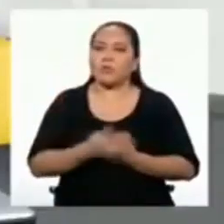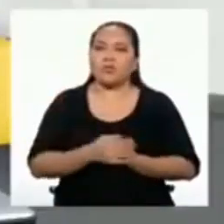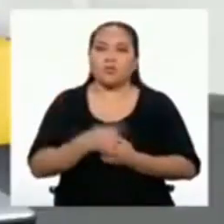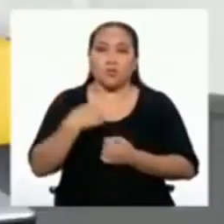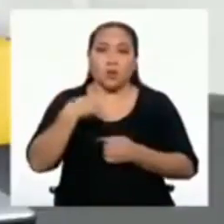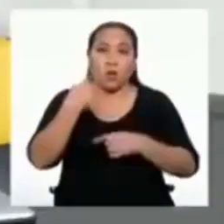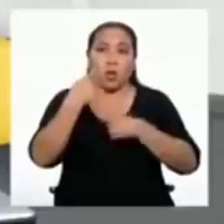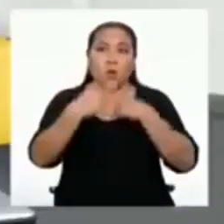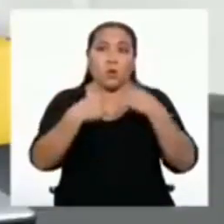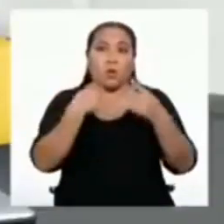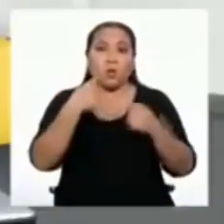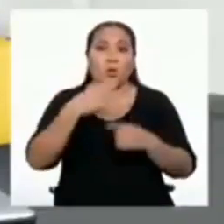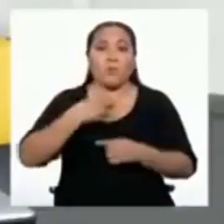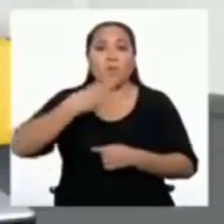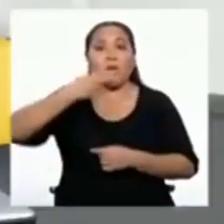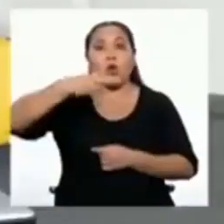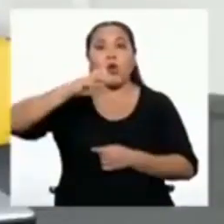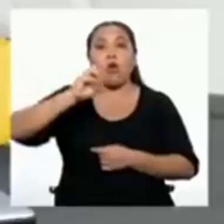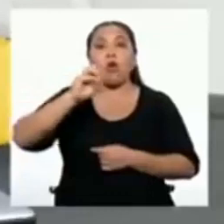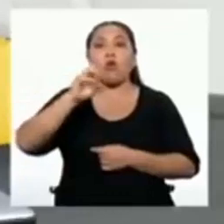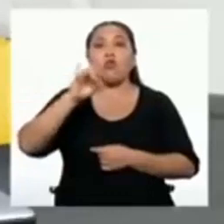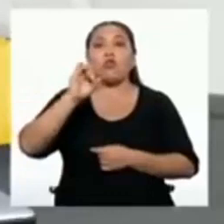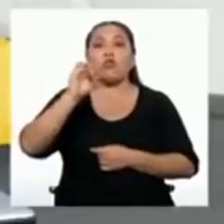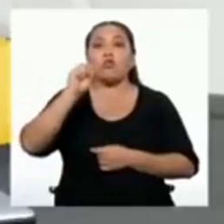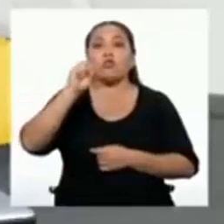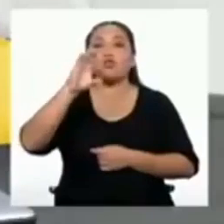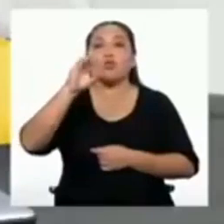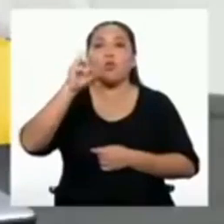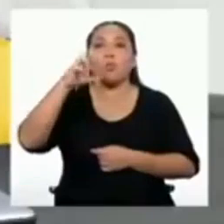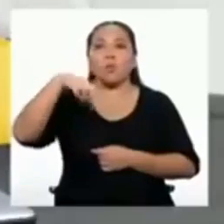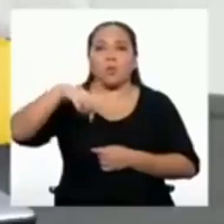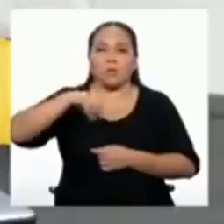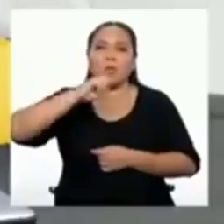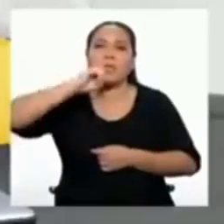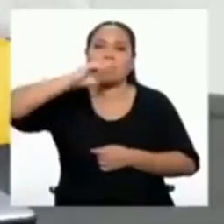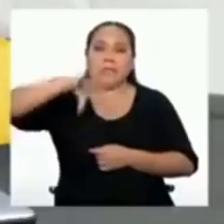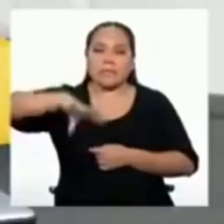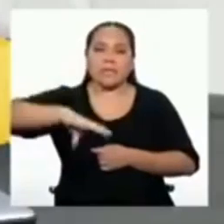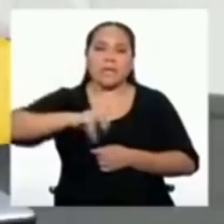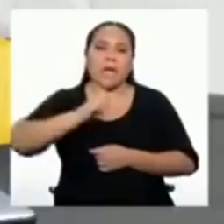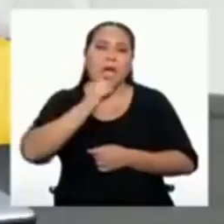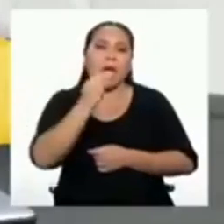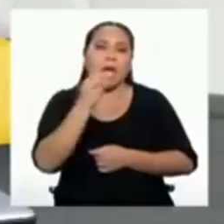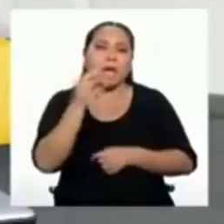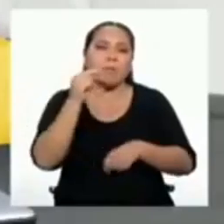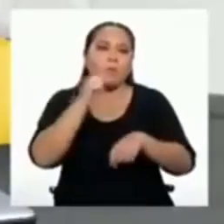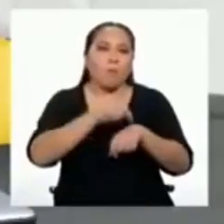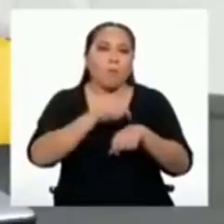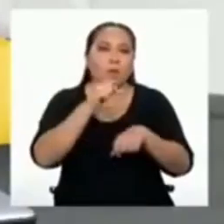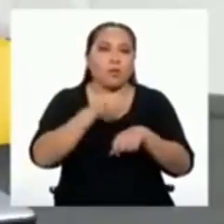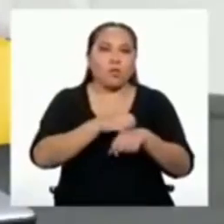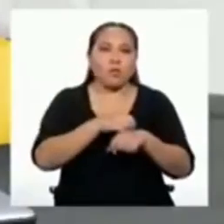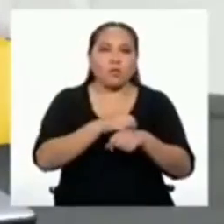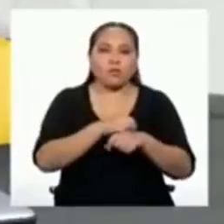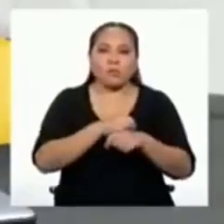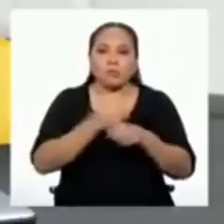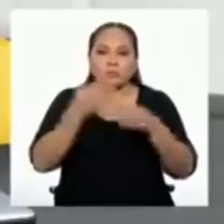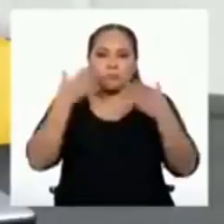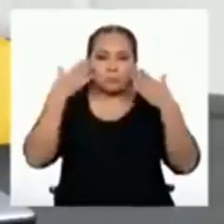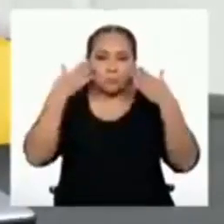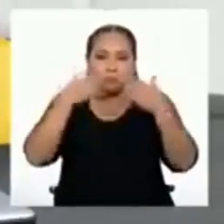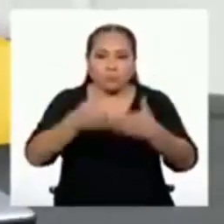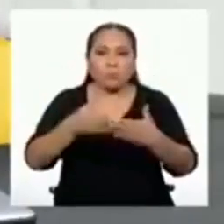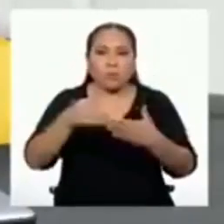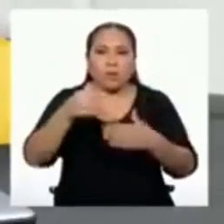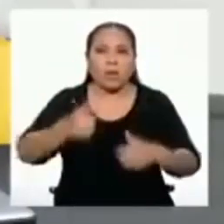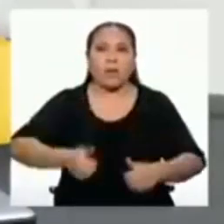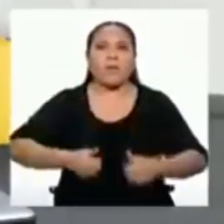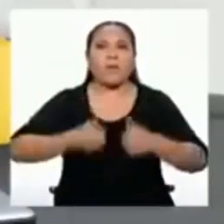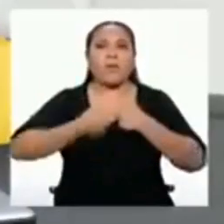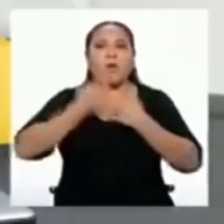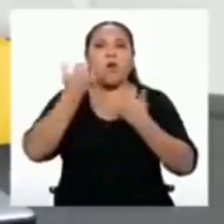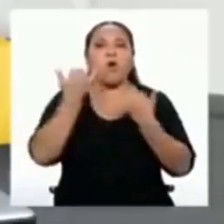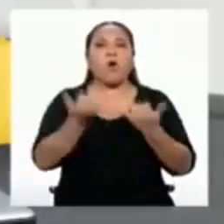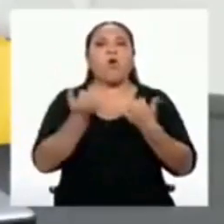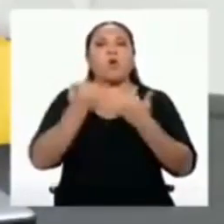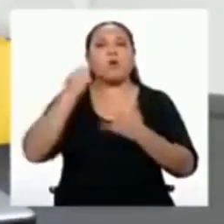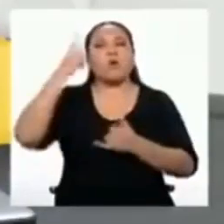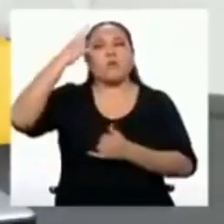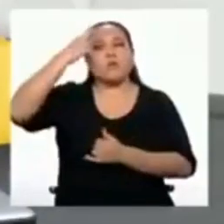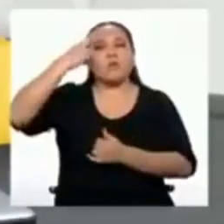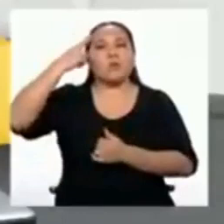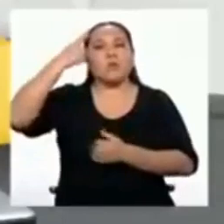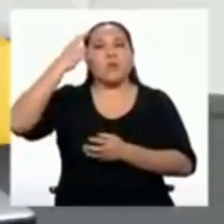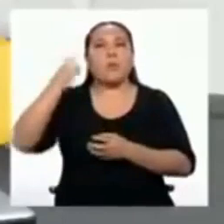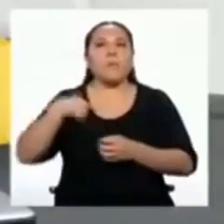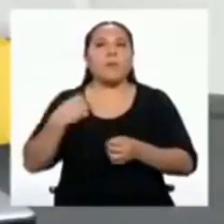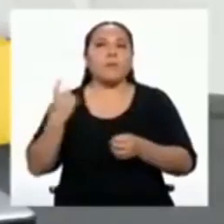le cuento, en mi horóscopo decía que existen momentos clave en la vida y que hoy es un buen día para reflexionar sobre mi participación